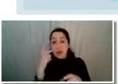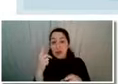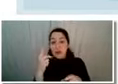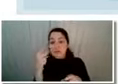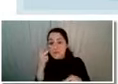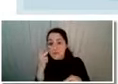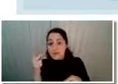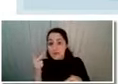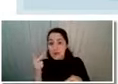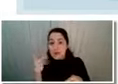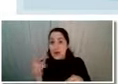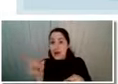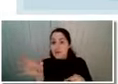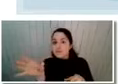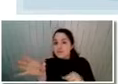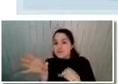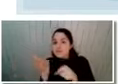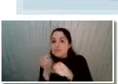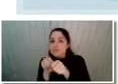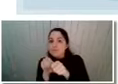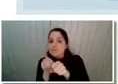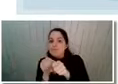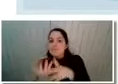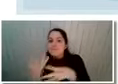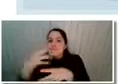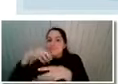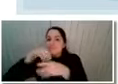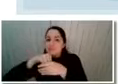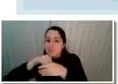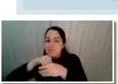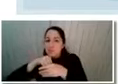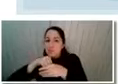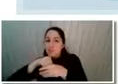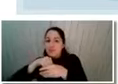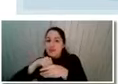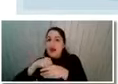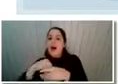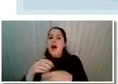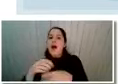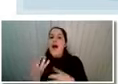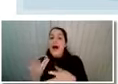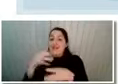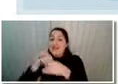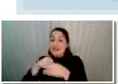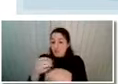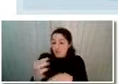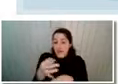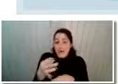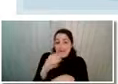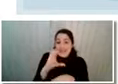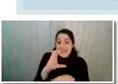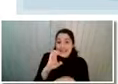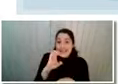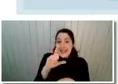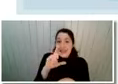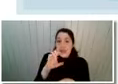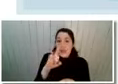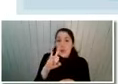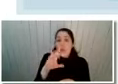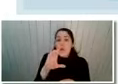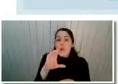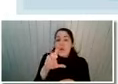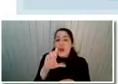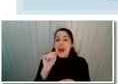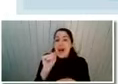entra protegido en una vesícula a la célula humana y esa vesícula se